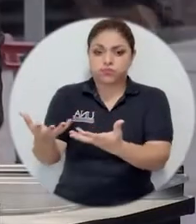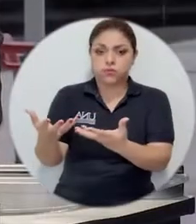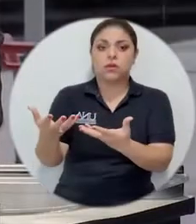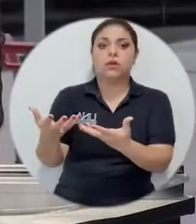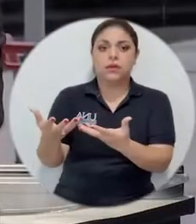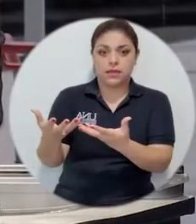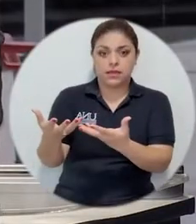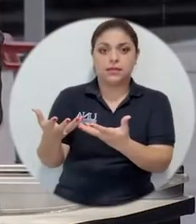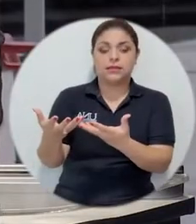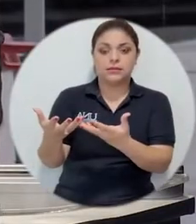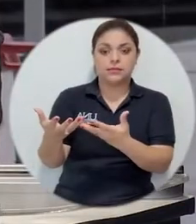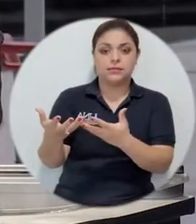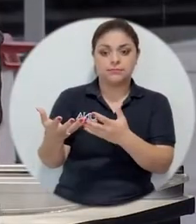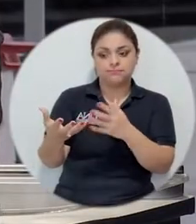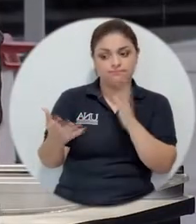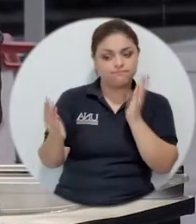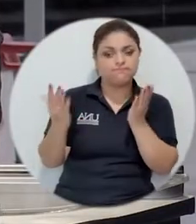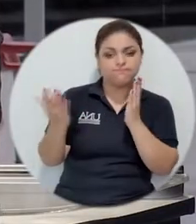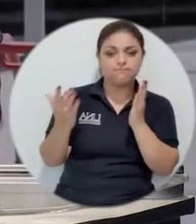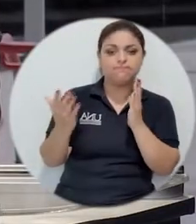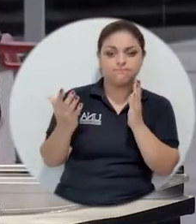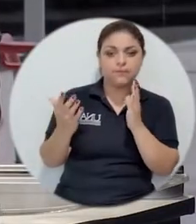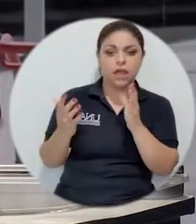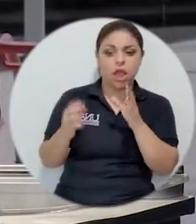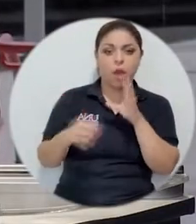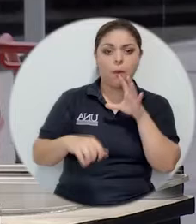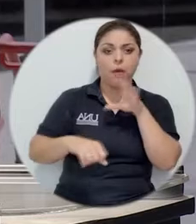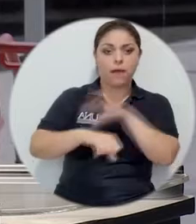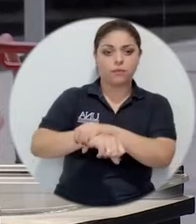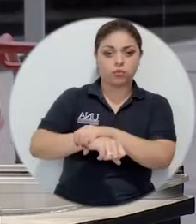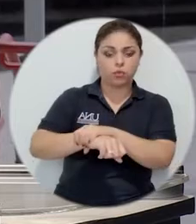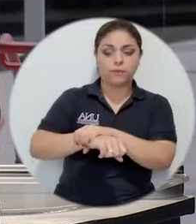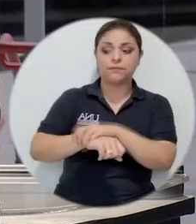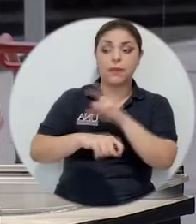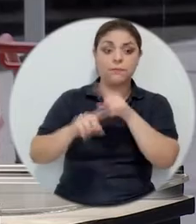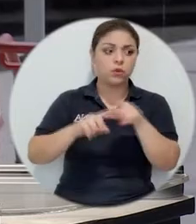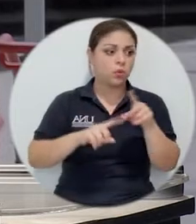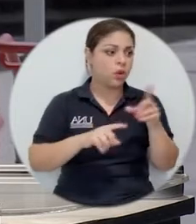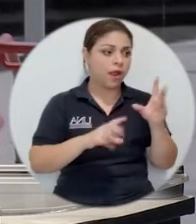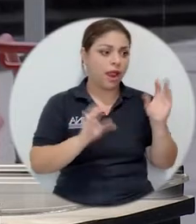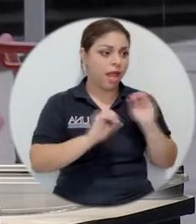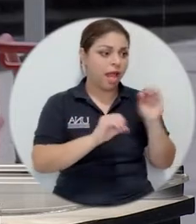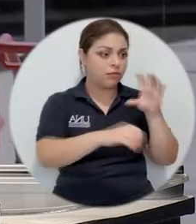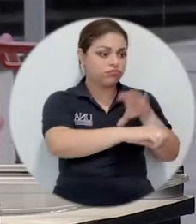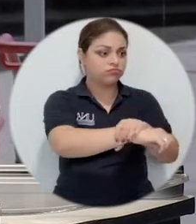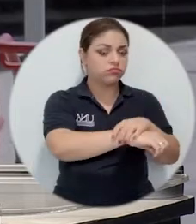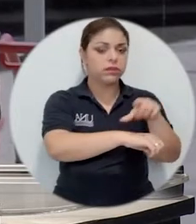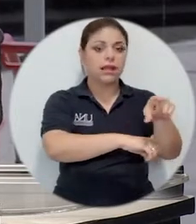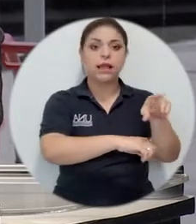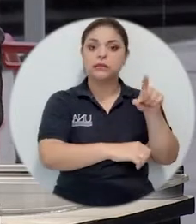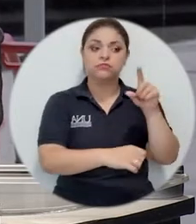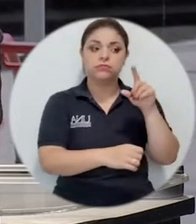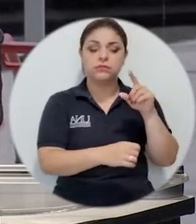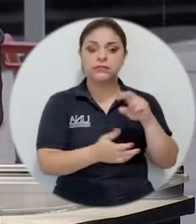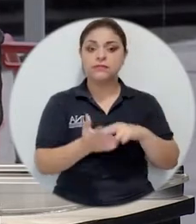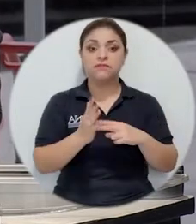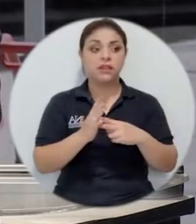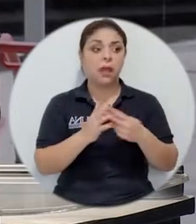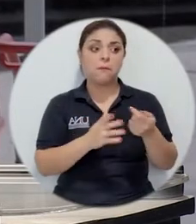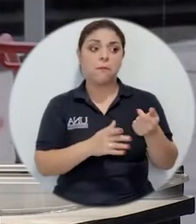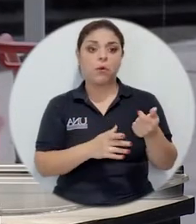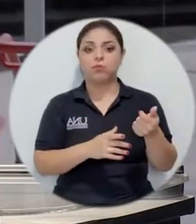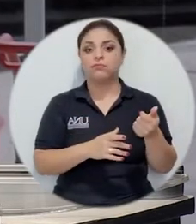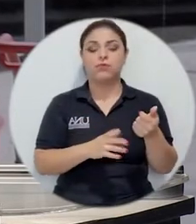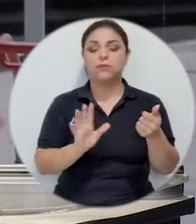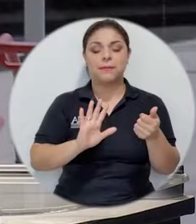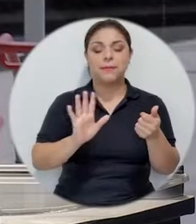se captura. Entonces, un aumento en lo capturado no quiere decir que estemos bien. Lo que quiere decir es que ha